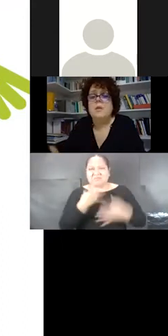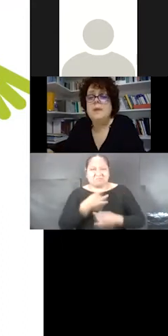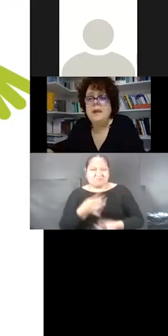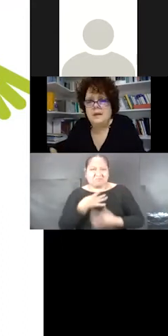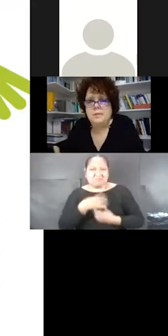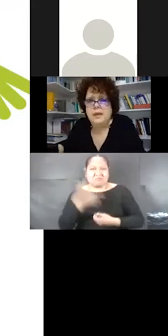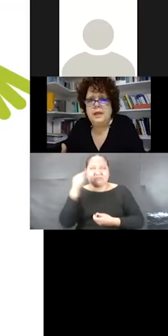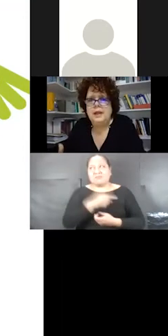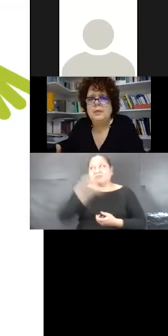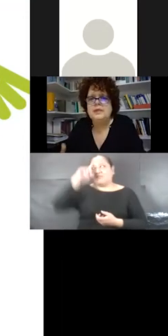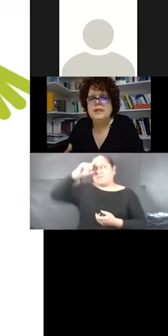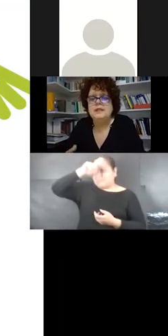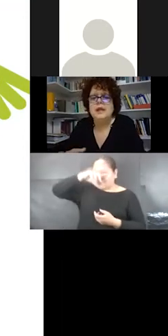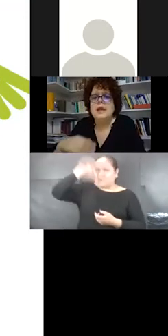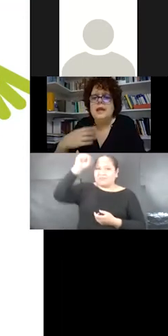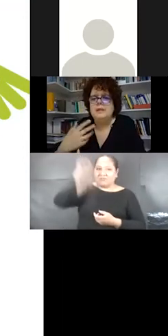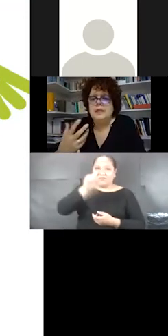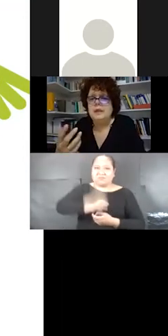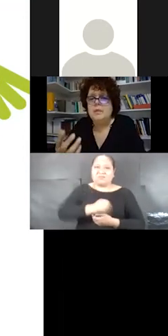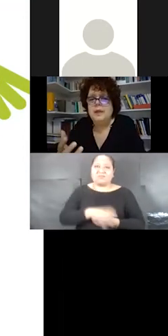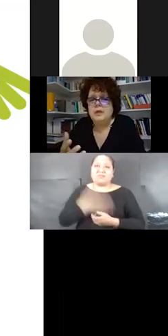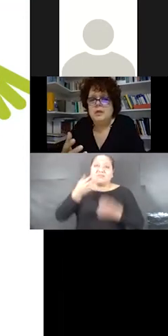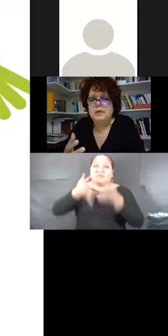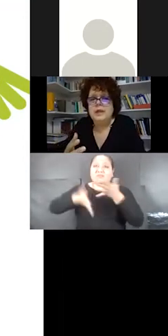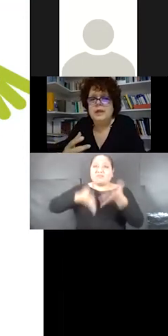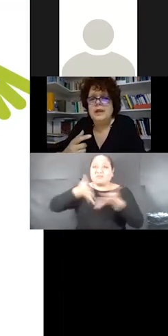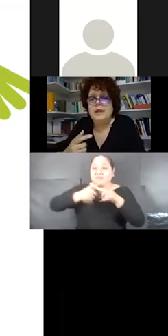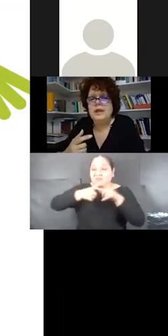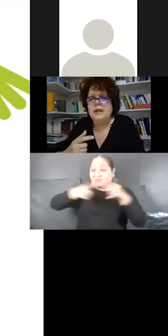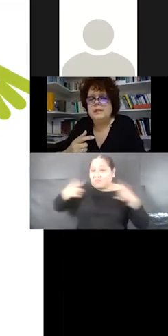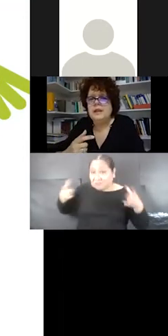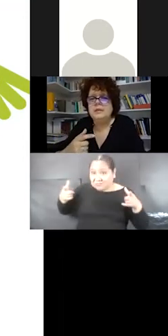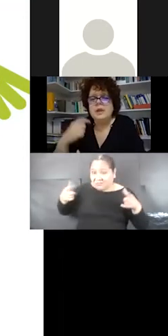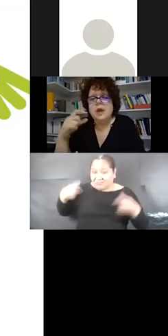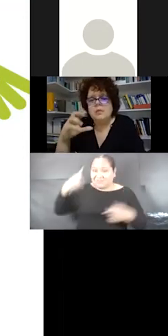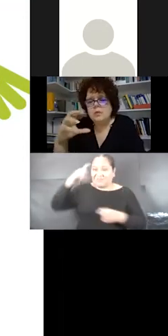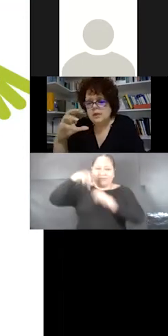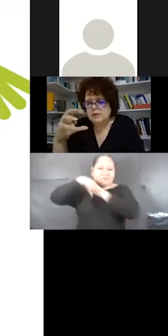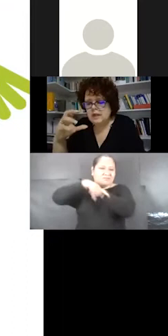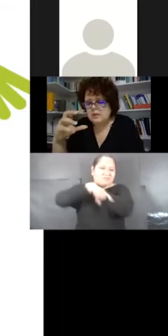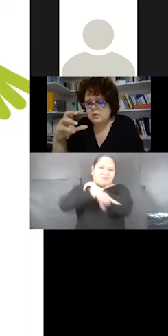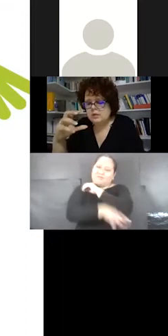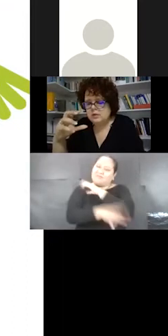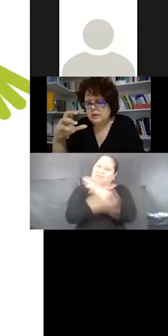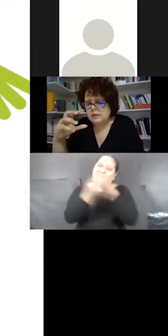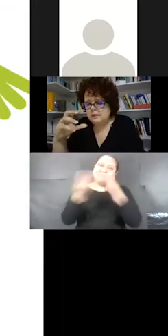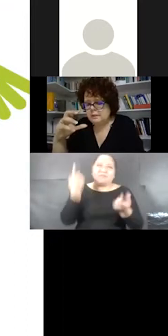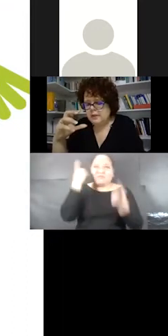bastante compleja, porque la lengua de señas es bastante complejo, ya que tenemos muchos